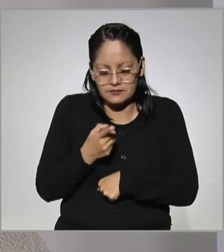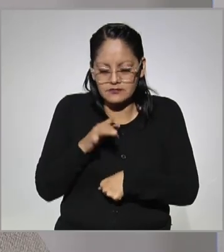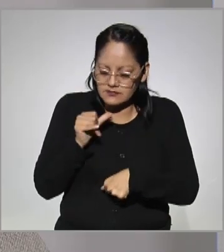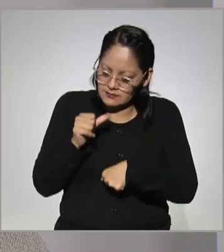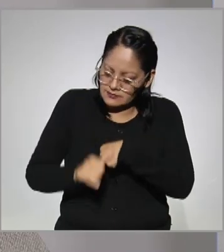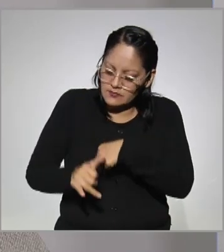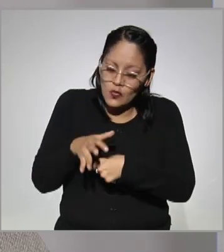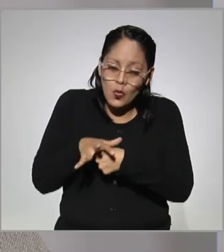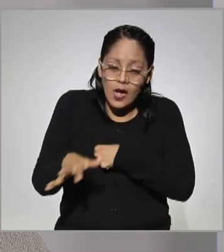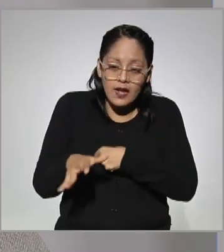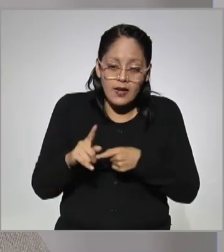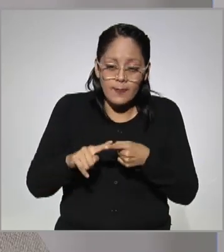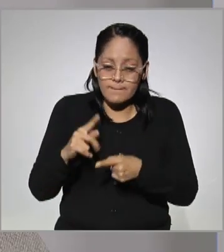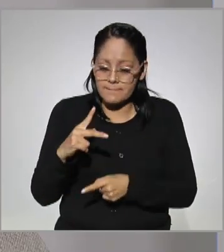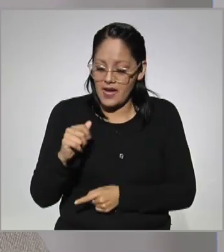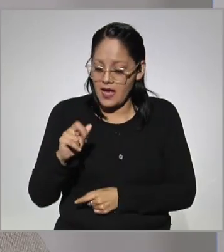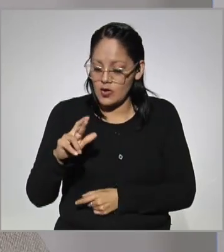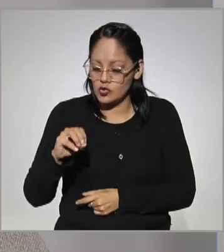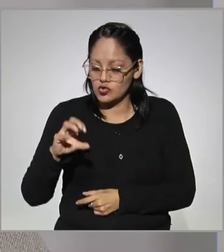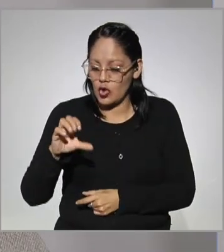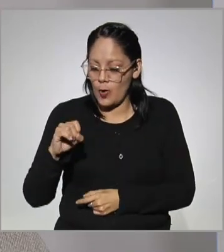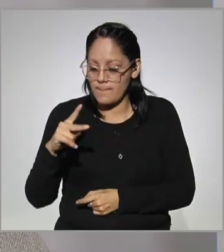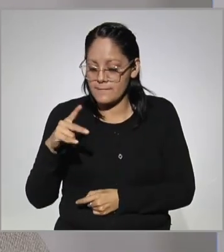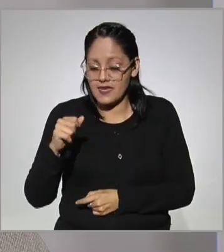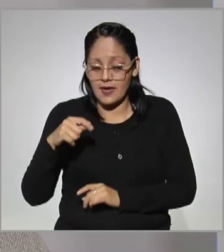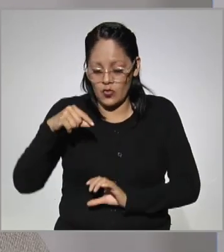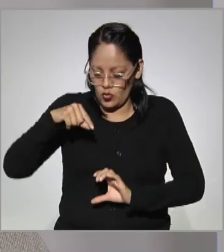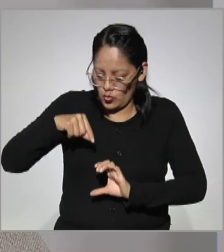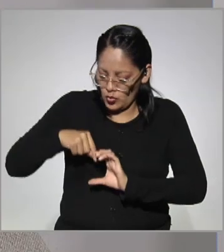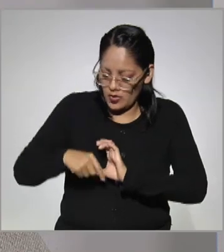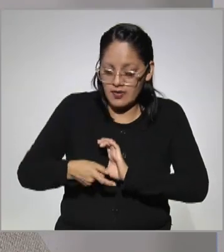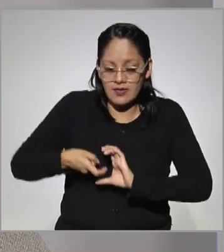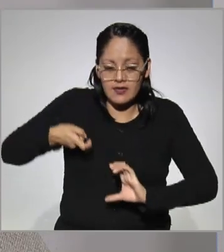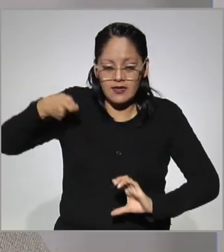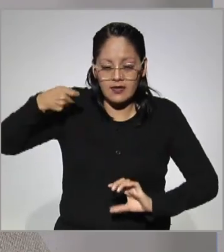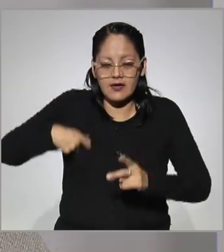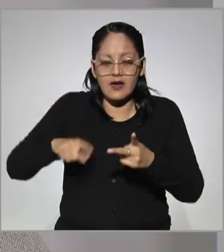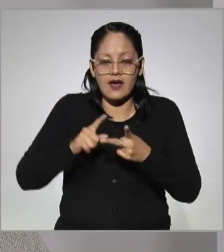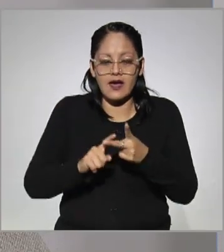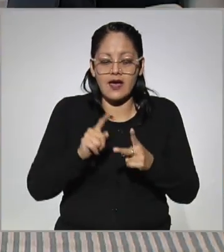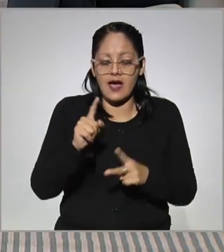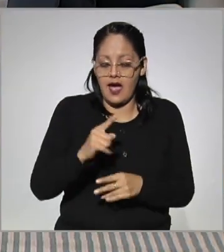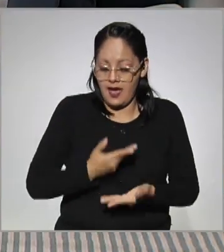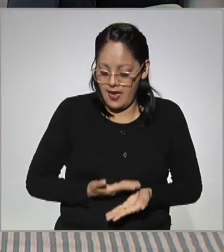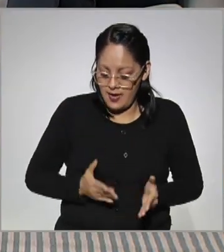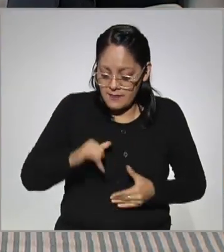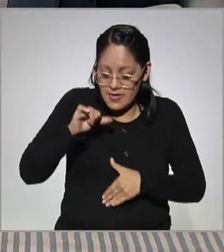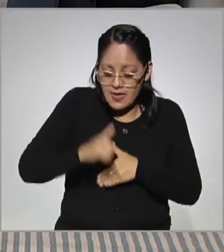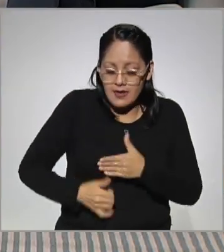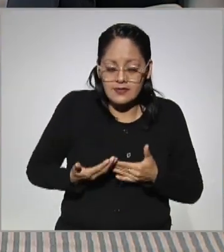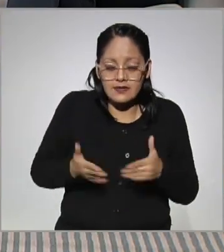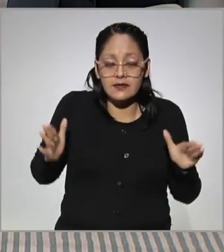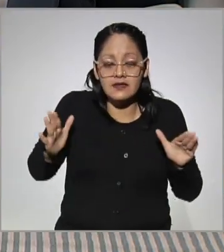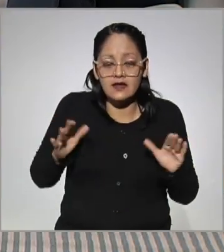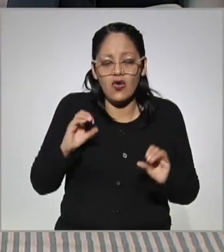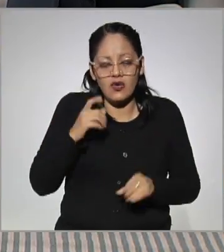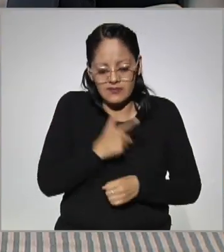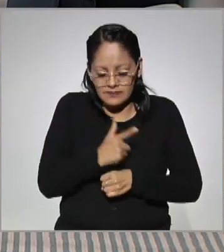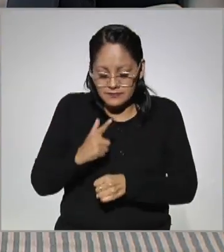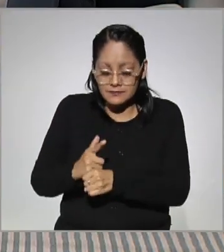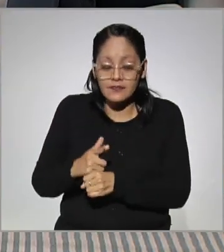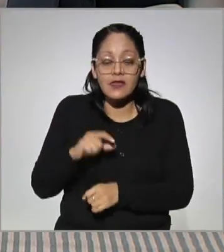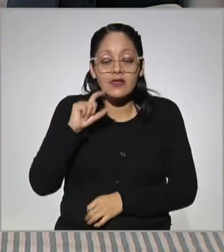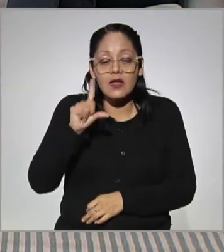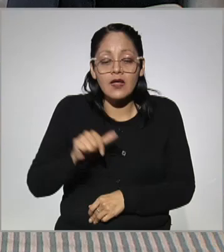se le realizó, si fue laparoscópica, si fue abierta, si tenía adherencias o algún otro hallazgo, porque también después de la